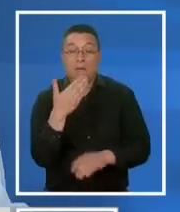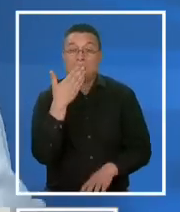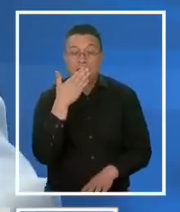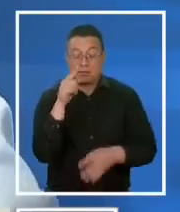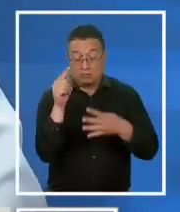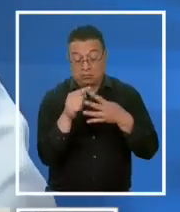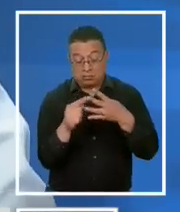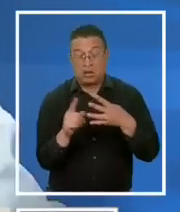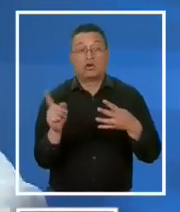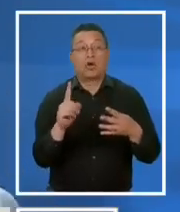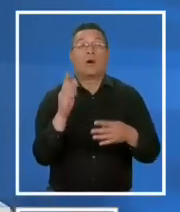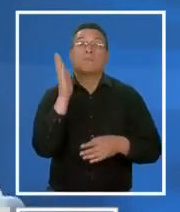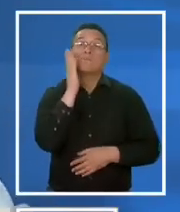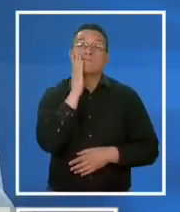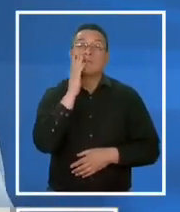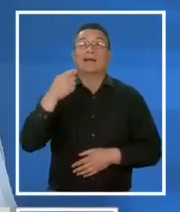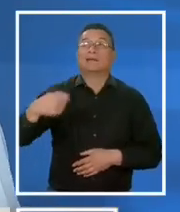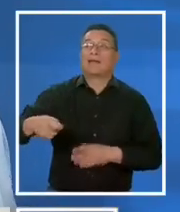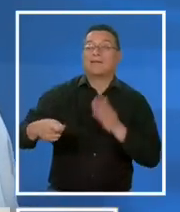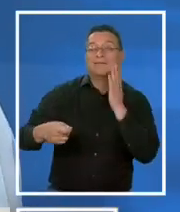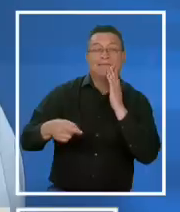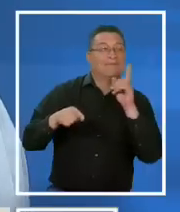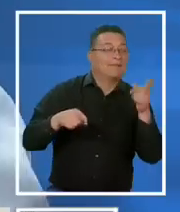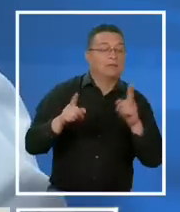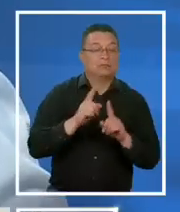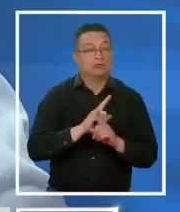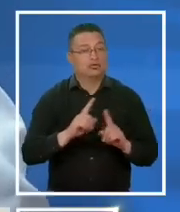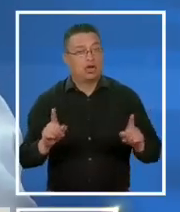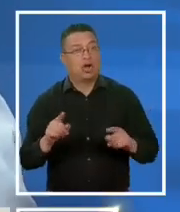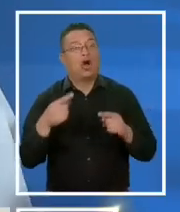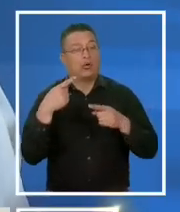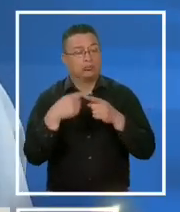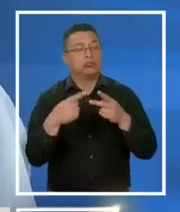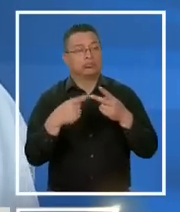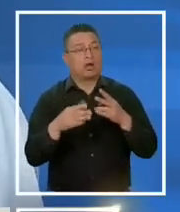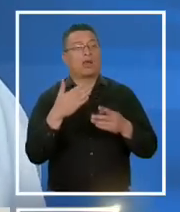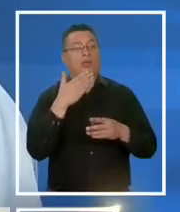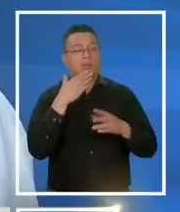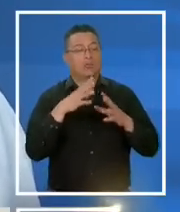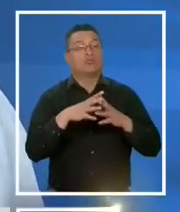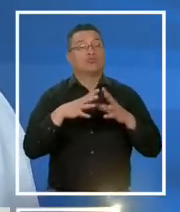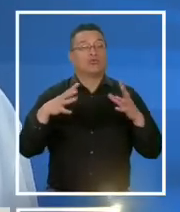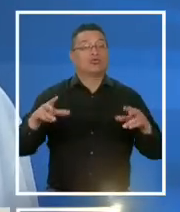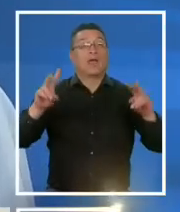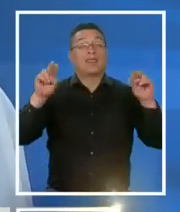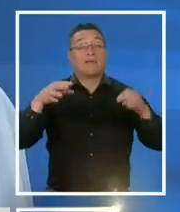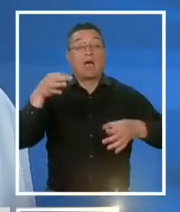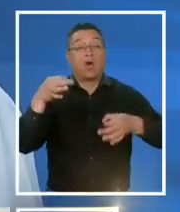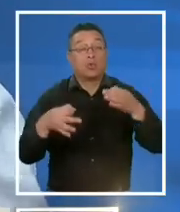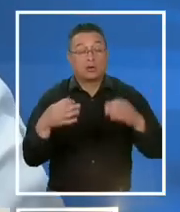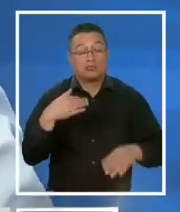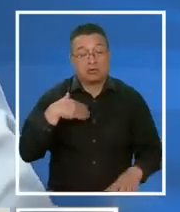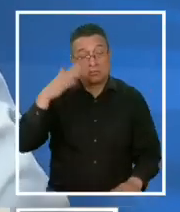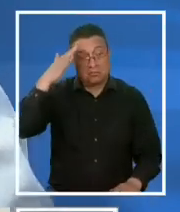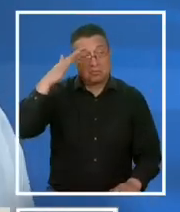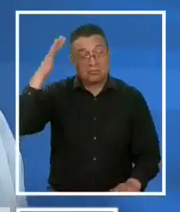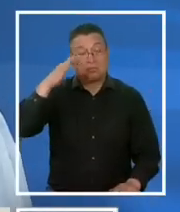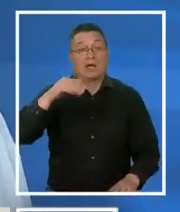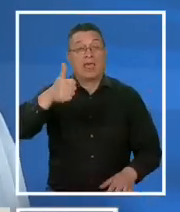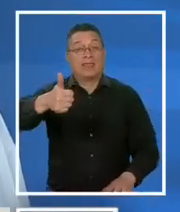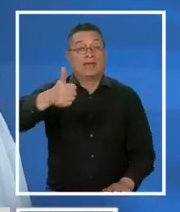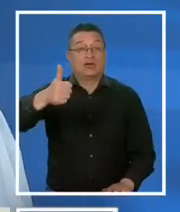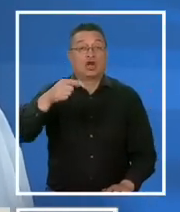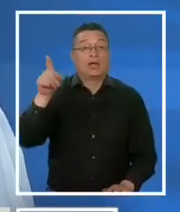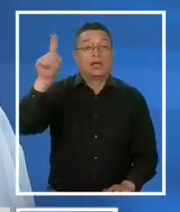que le pedimos no que le caiga bien a un senador o a otro y pasen muchos cargos más yo pienso Por ejemplo yo pienso Por ejemplo el director de servicio